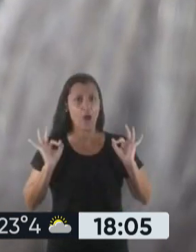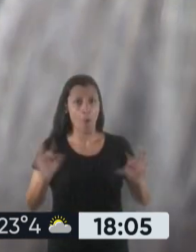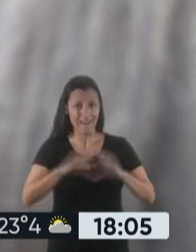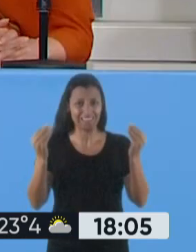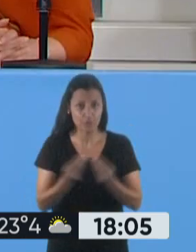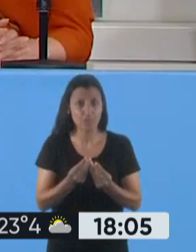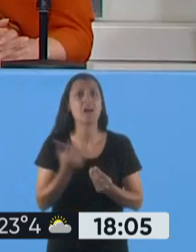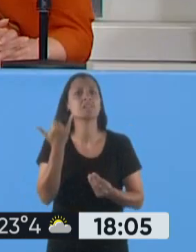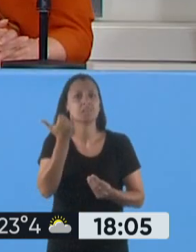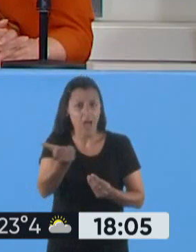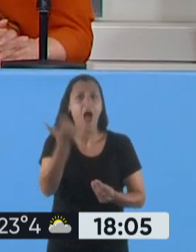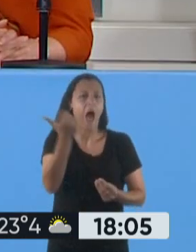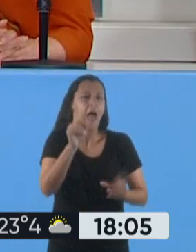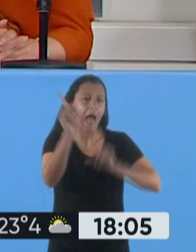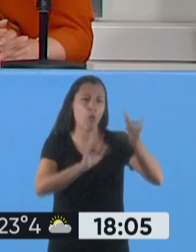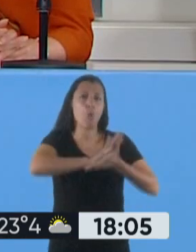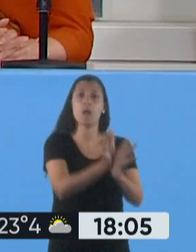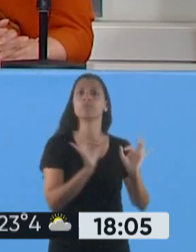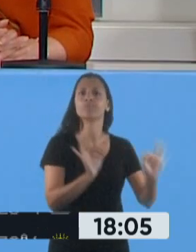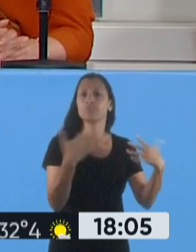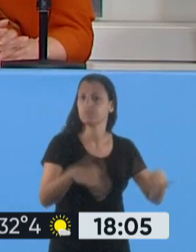hay una treintena terminadas.